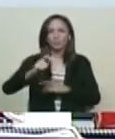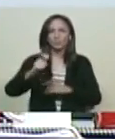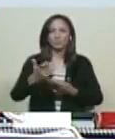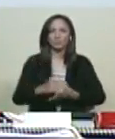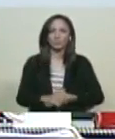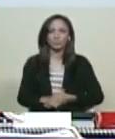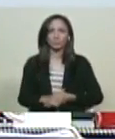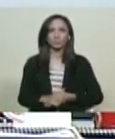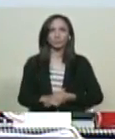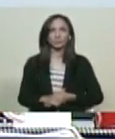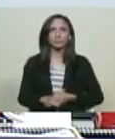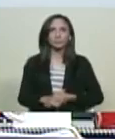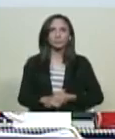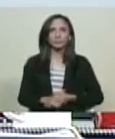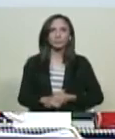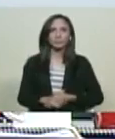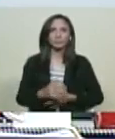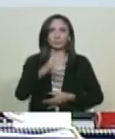es Guillermo Hidalgo, ¿verdad?